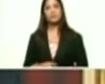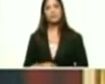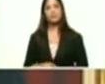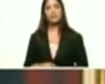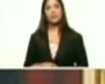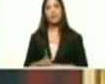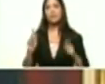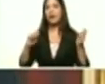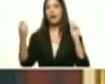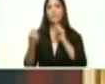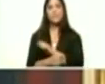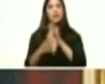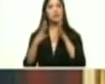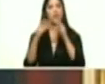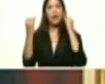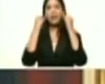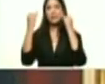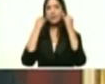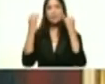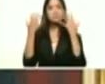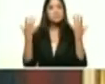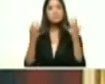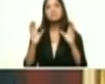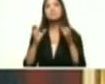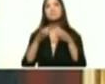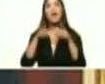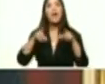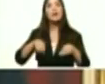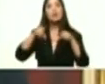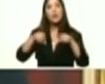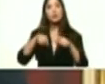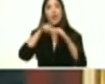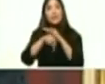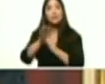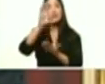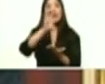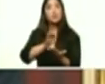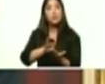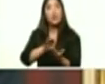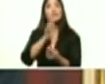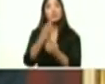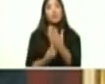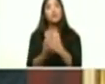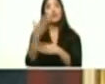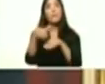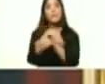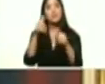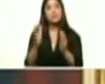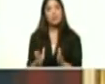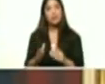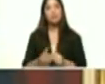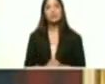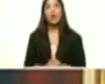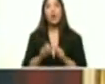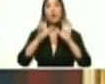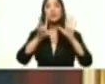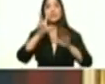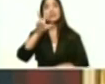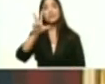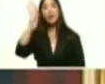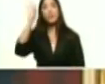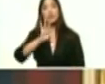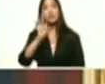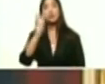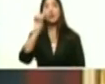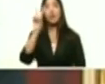al ser humano venezolano, que es la mesa de agricultura urbana para la cual creer un ministerio. El 83% de los